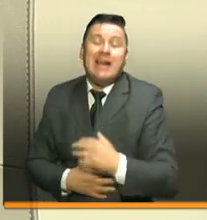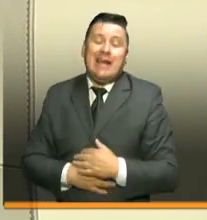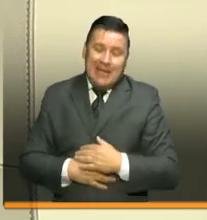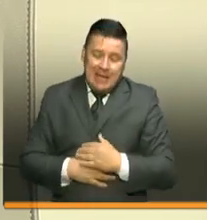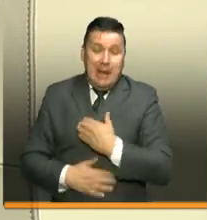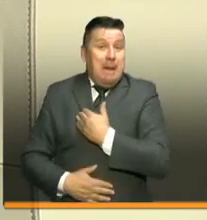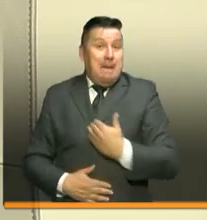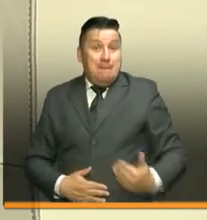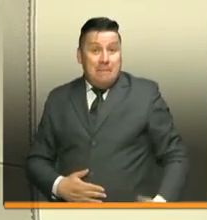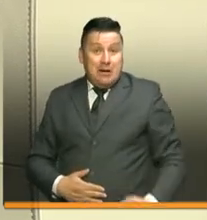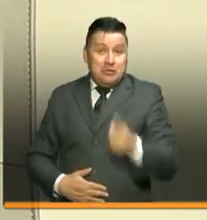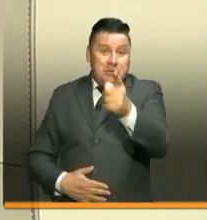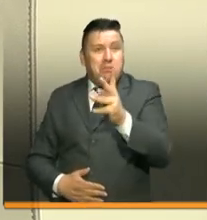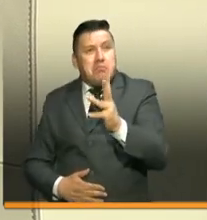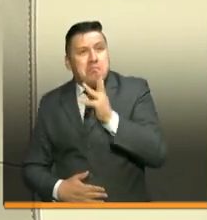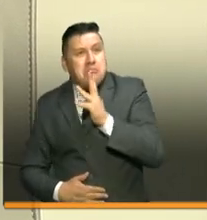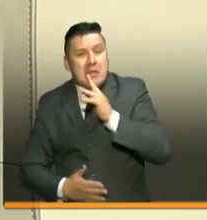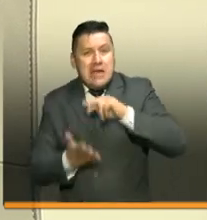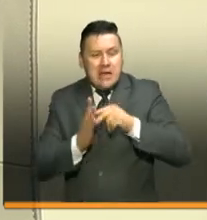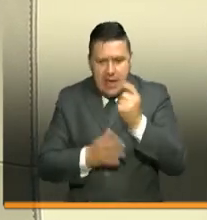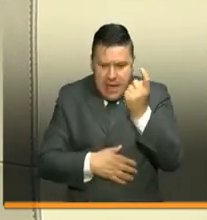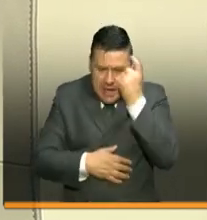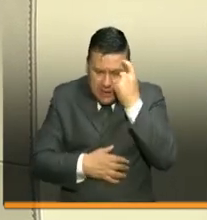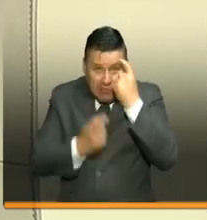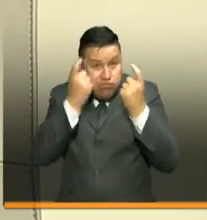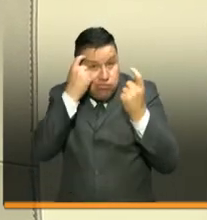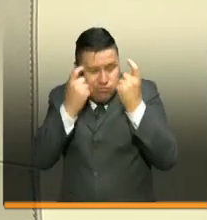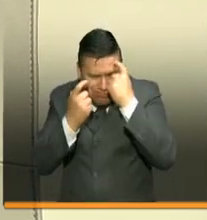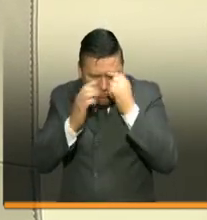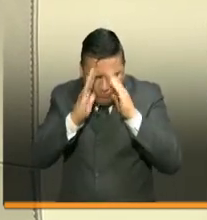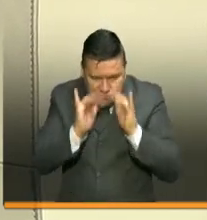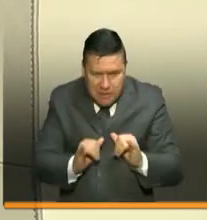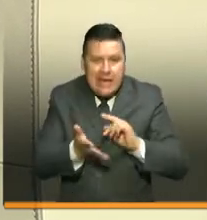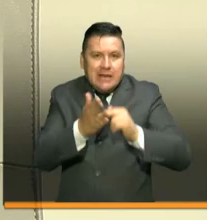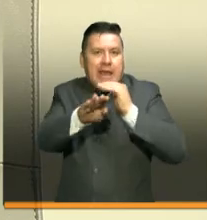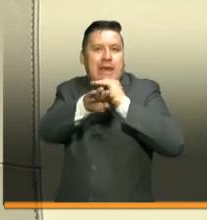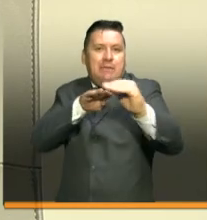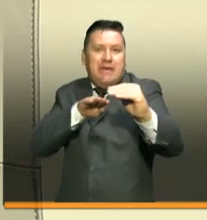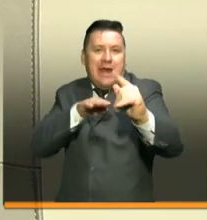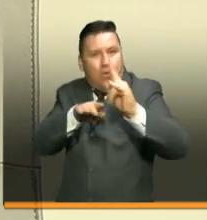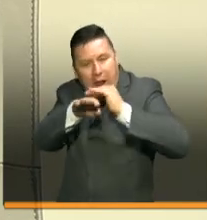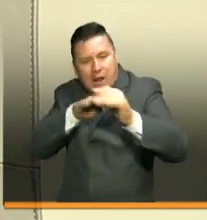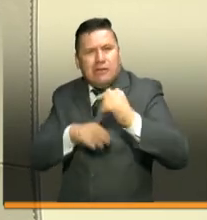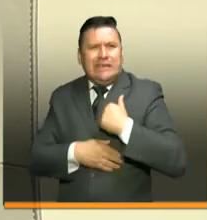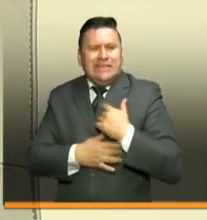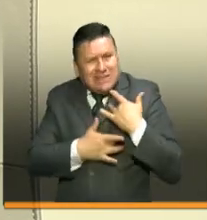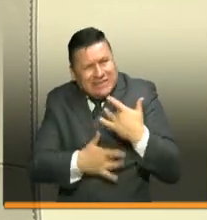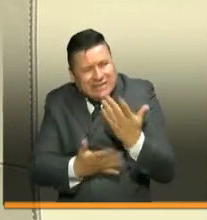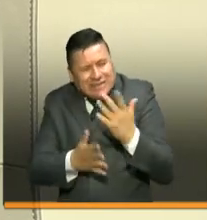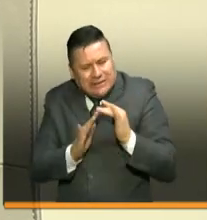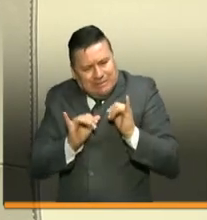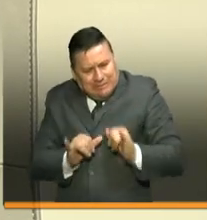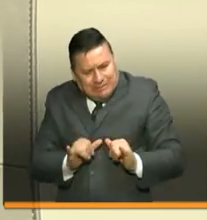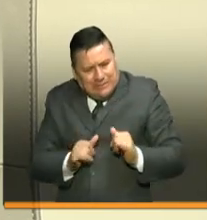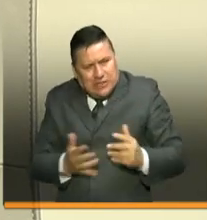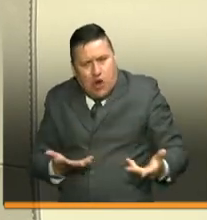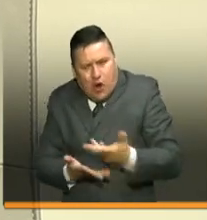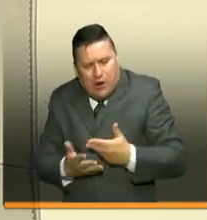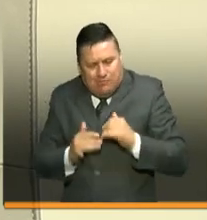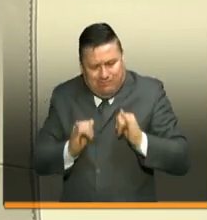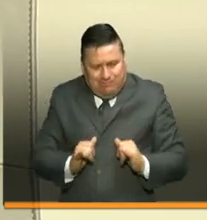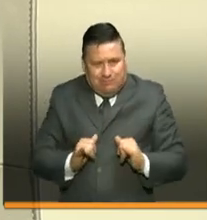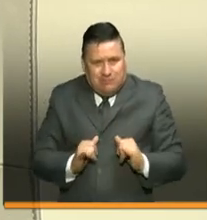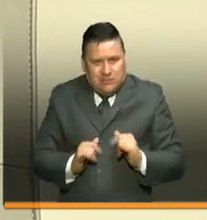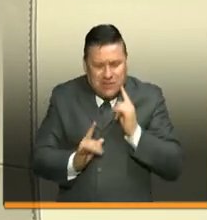Yo creo, presidente, que cuando usted habla de aislamiento inteligente, usted nos está invitando a todos a hacerlo de forma solidaria, colaborativa,